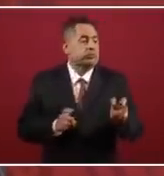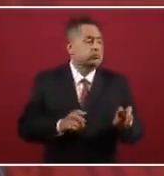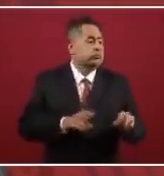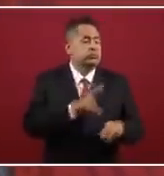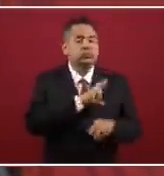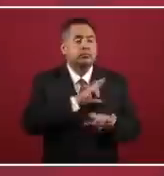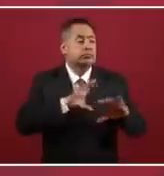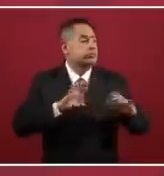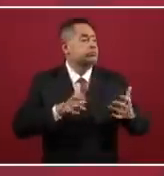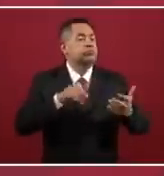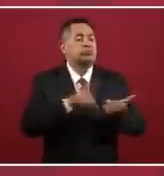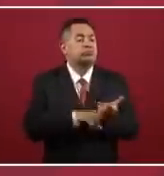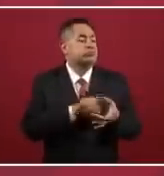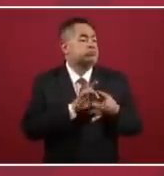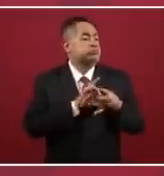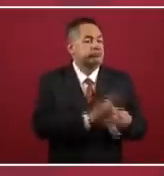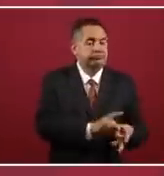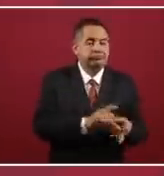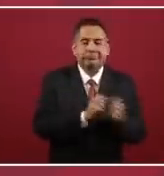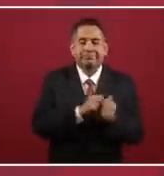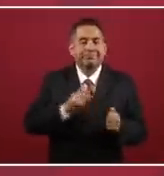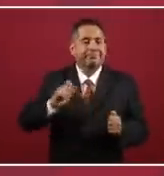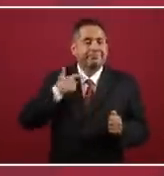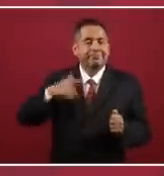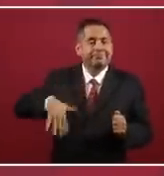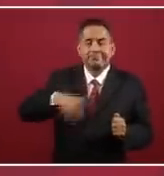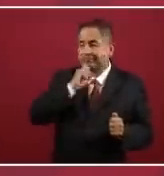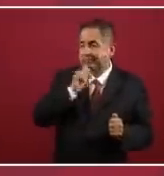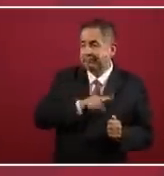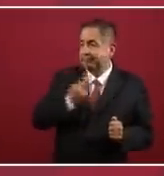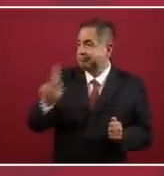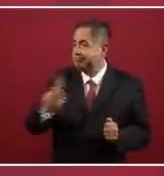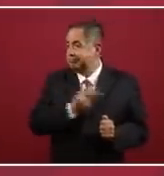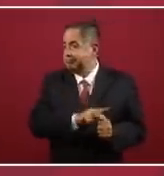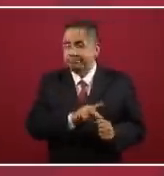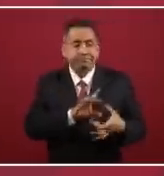privadas vinculadas con